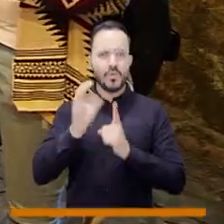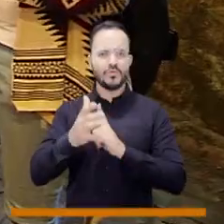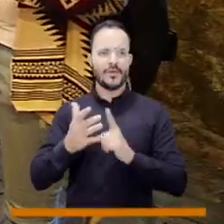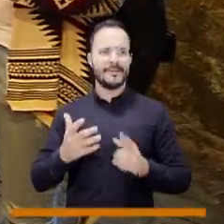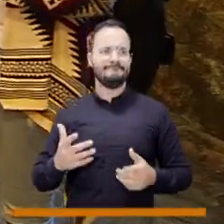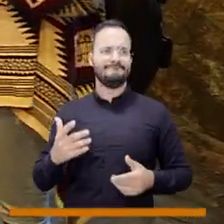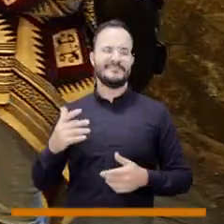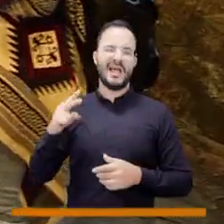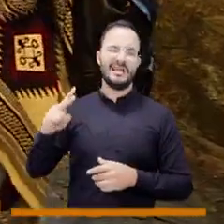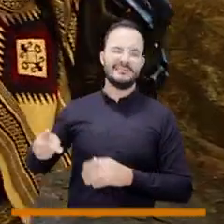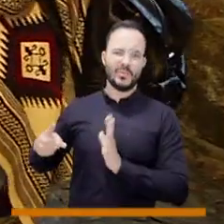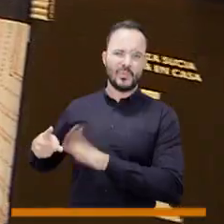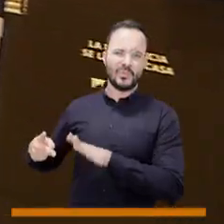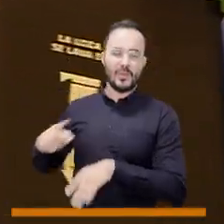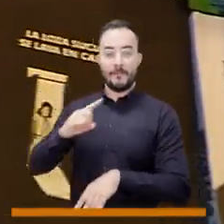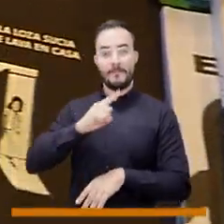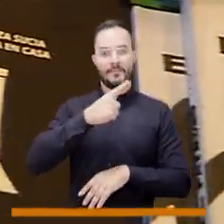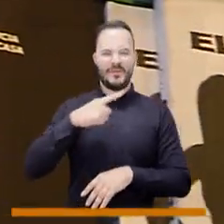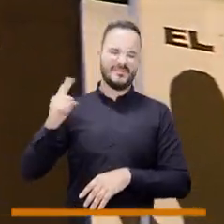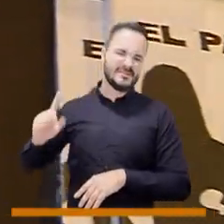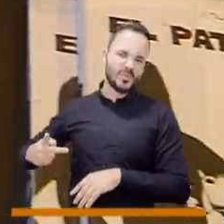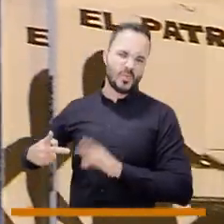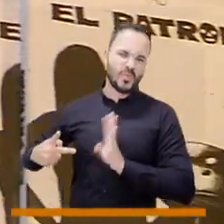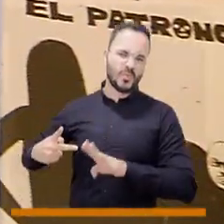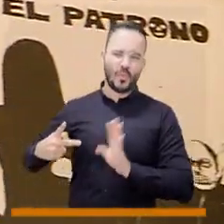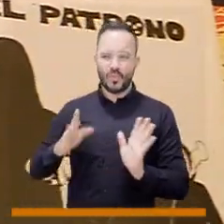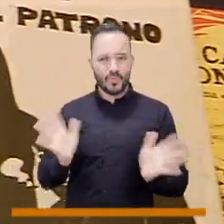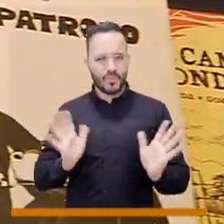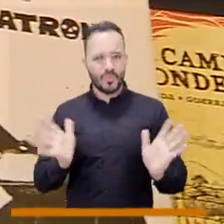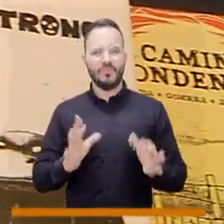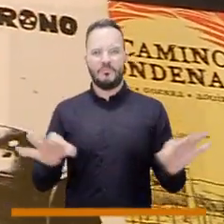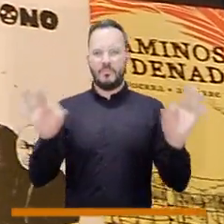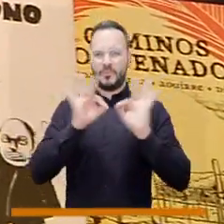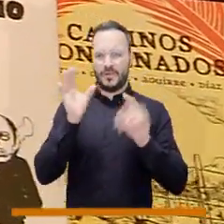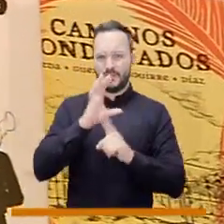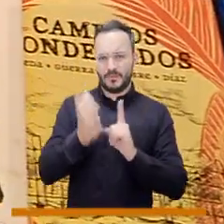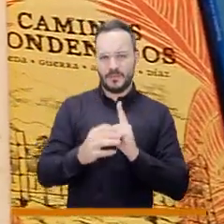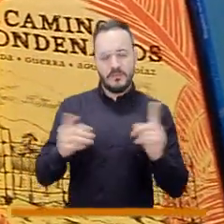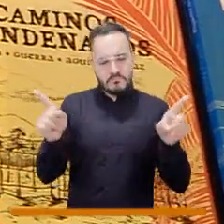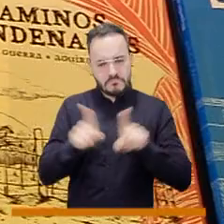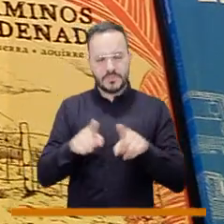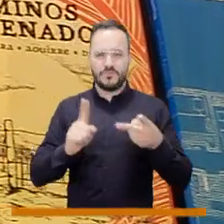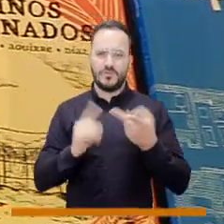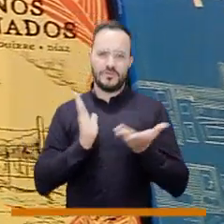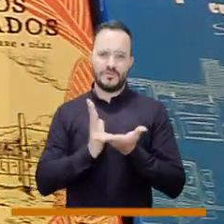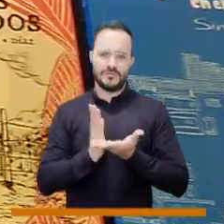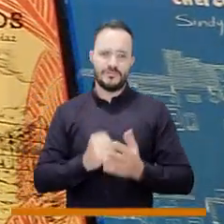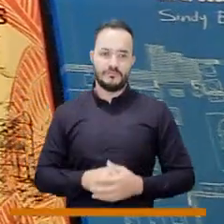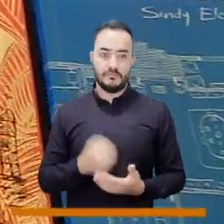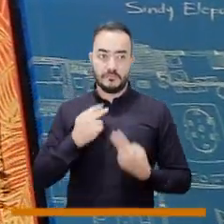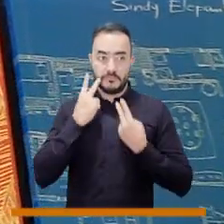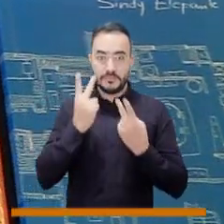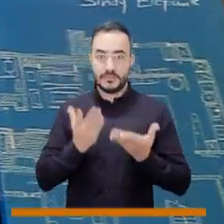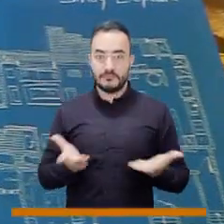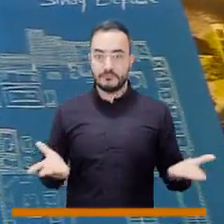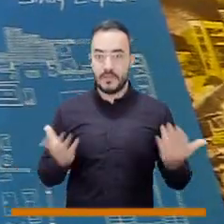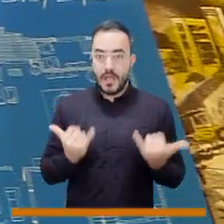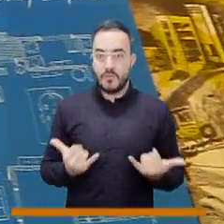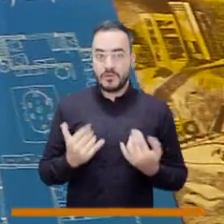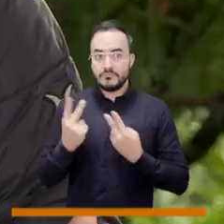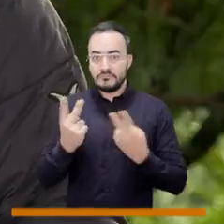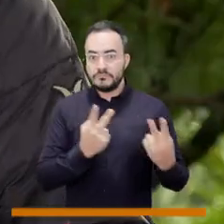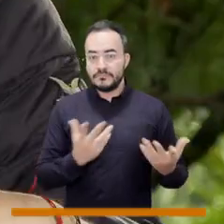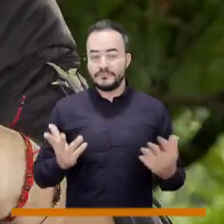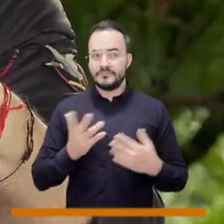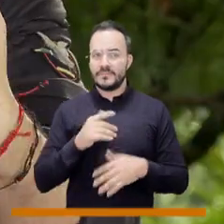en que la cultura no sea visto como un segundo renglón en las prioridades, sino que de verdad tenga un énfasis importante, y lo mismo la educación. Mire lo que está pasando de